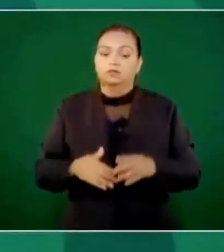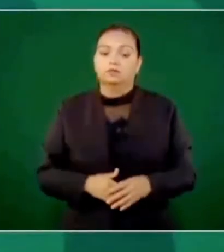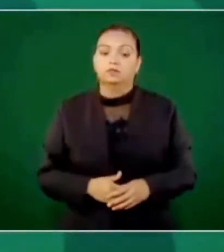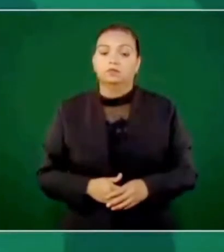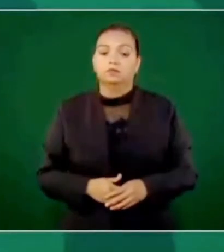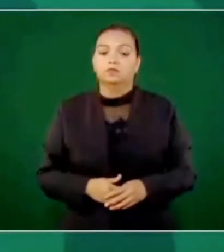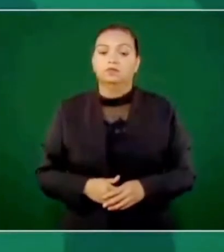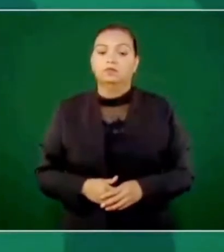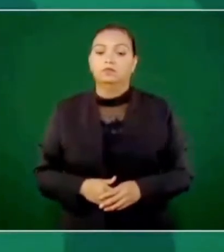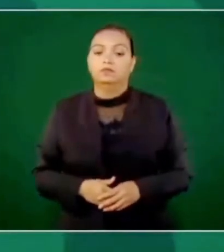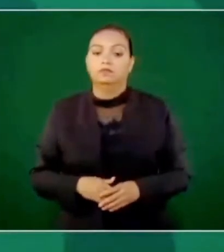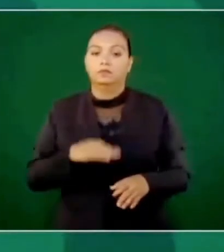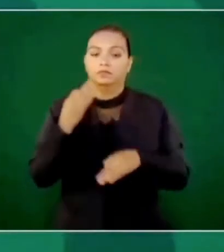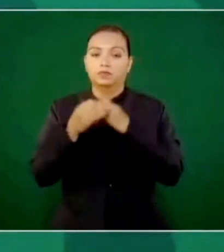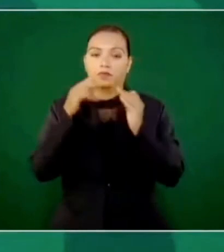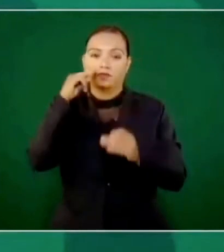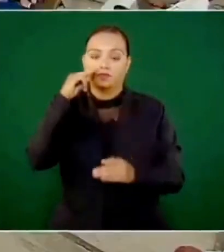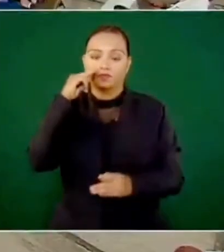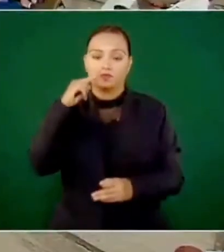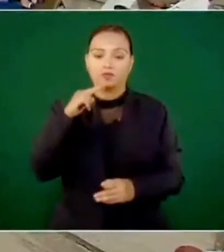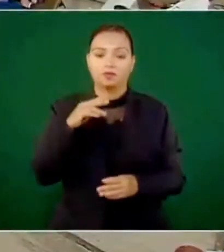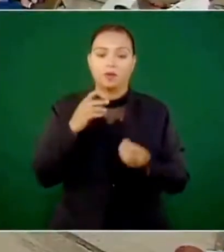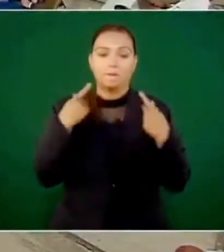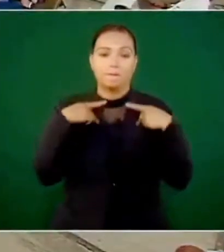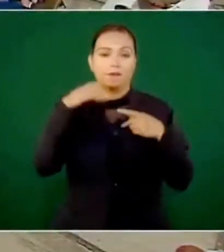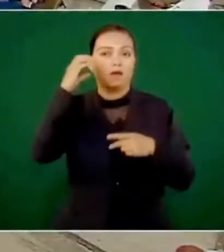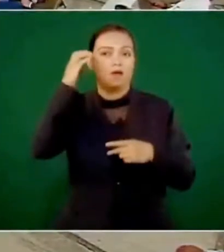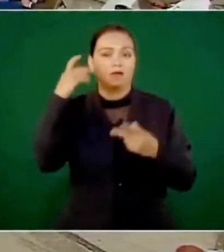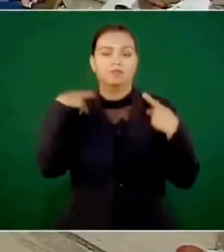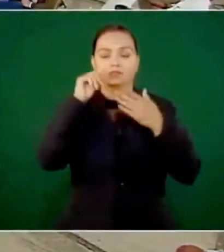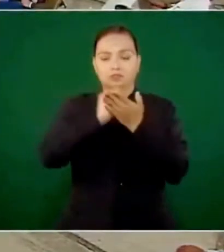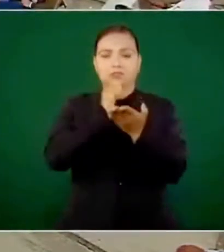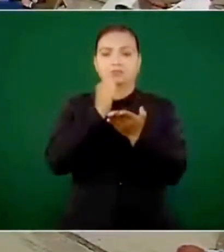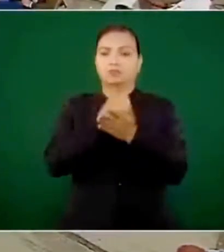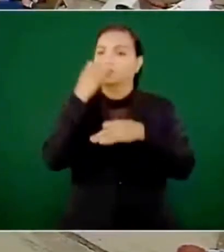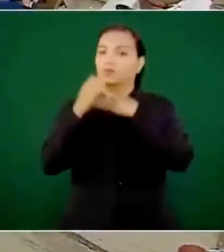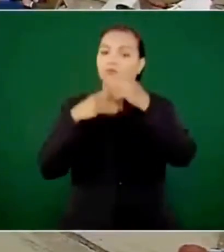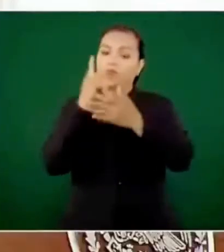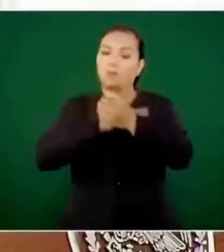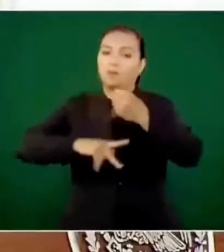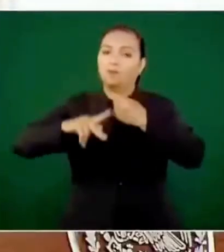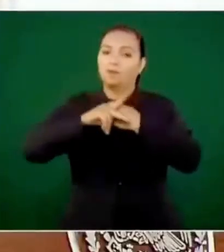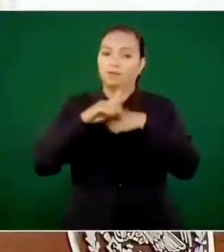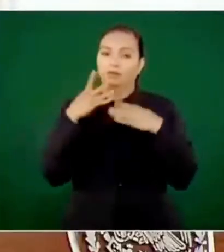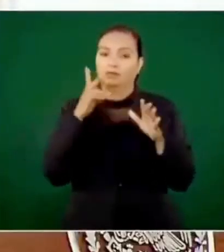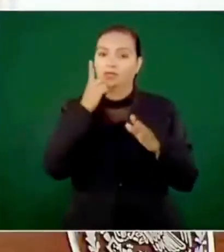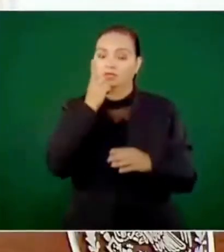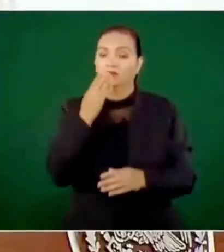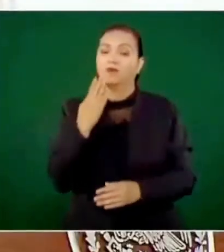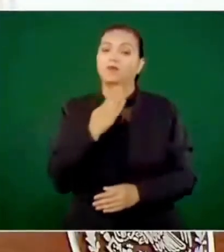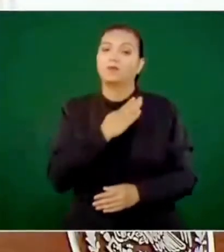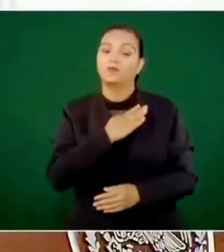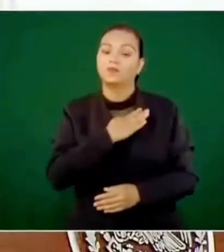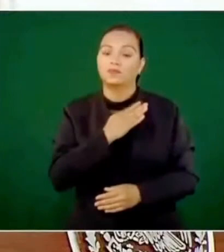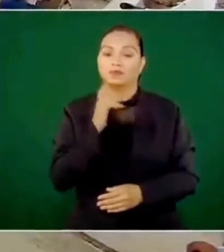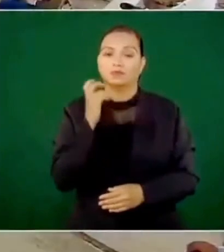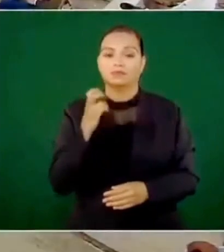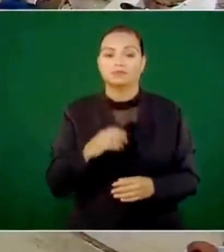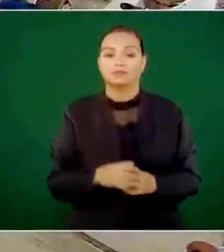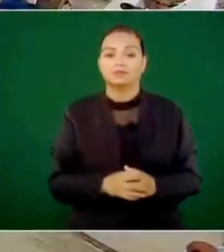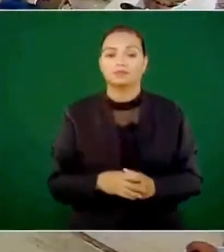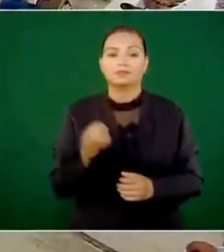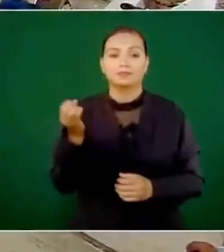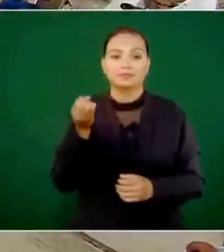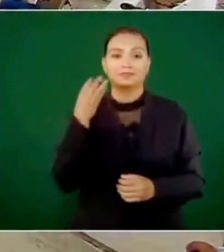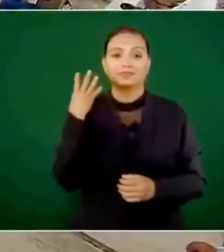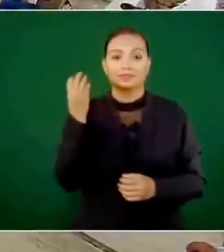Te escucharon y te vieron muchos tamaulipecos y de todo el país. Y eso es lo bueno de esta